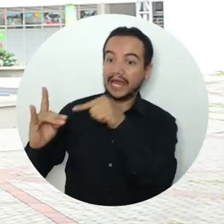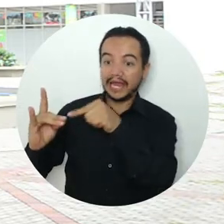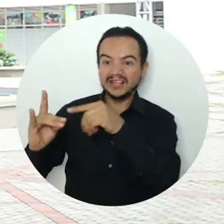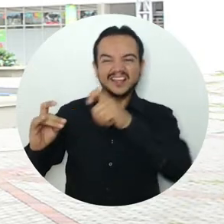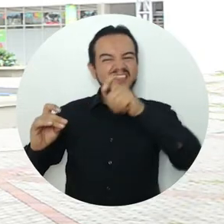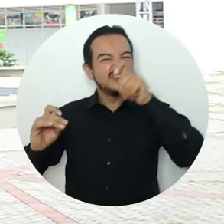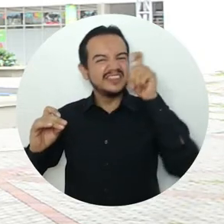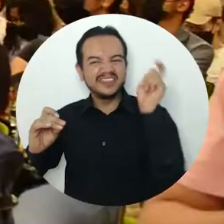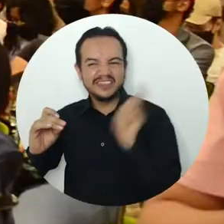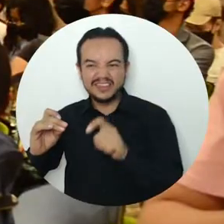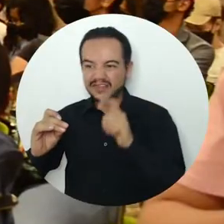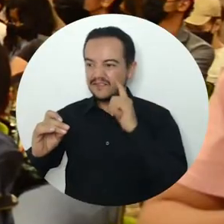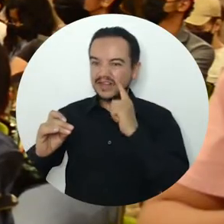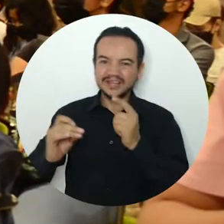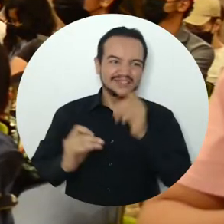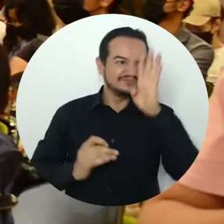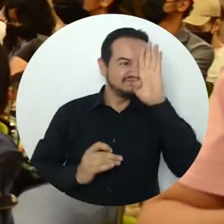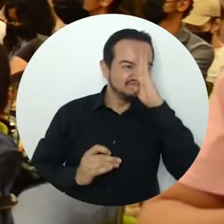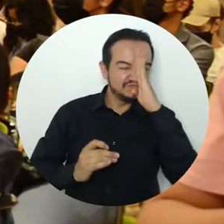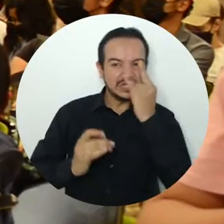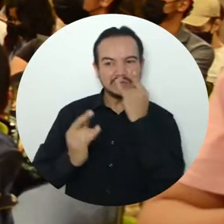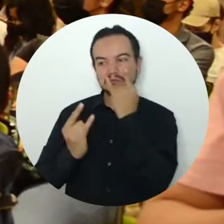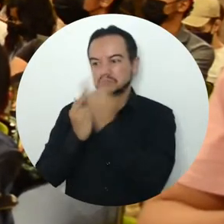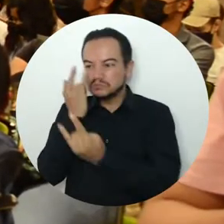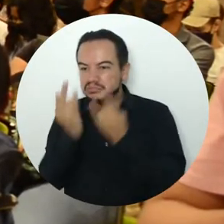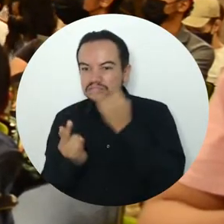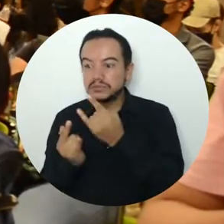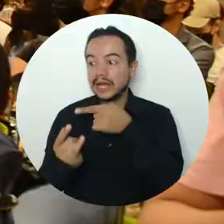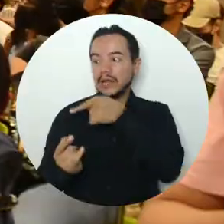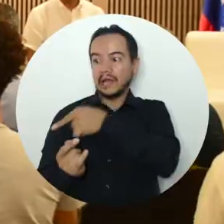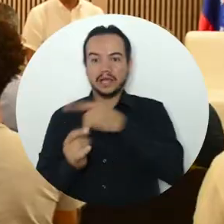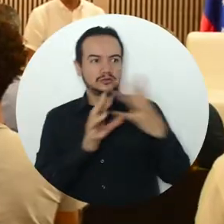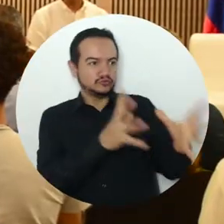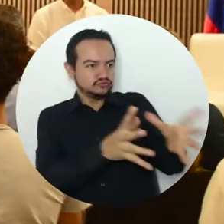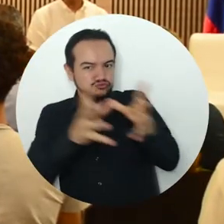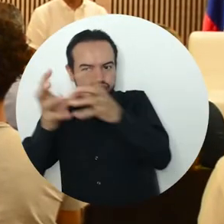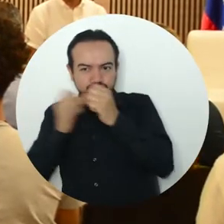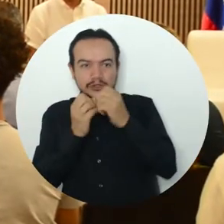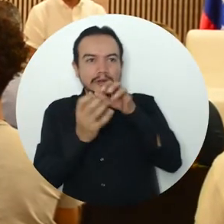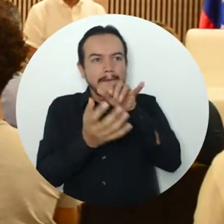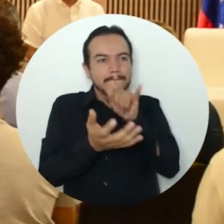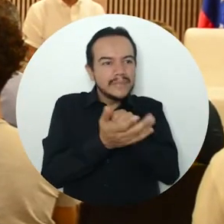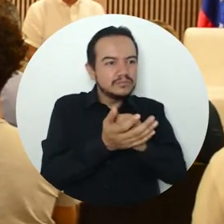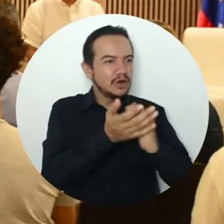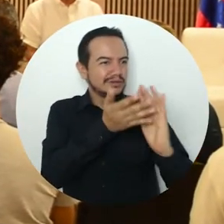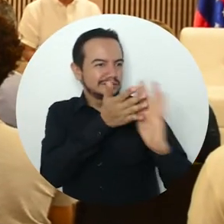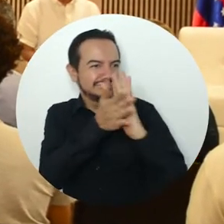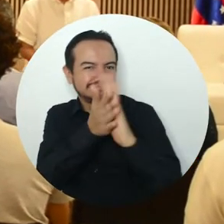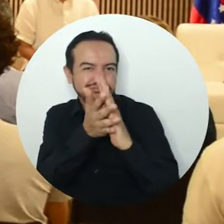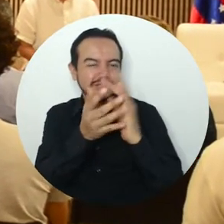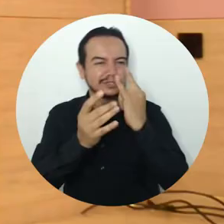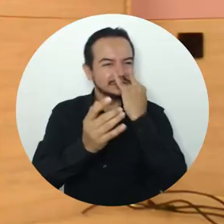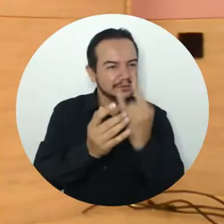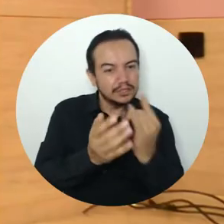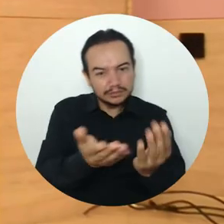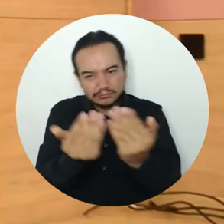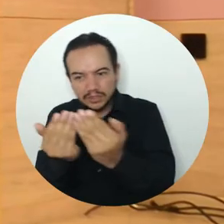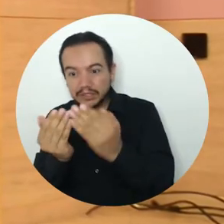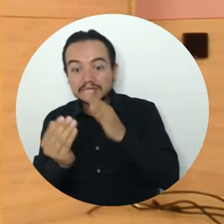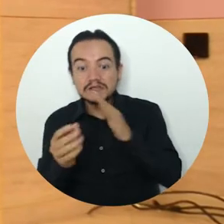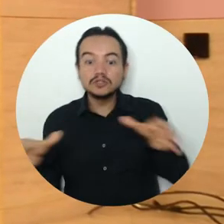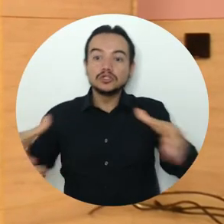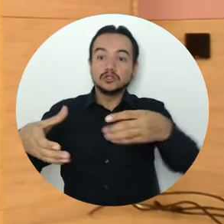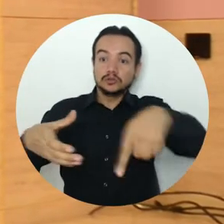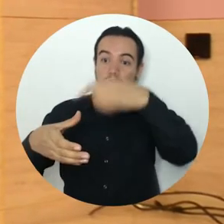el receptáculo de todas las inquietudes, de todo el interés de los estudiantes, de sus profesores, sobre